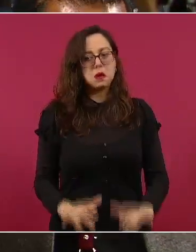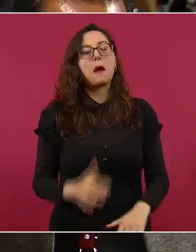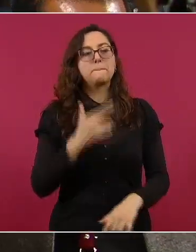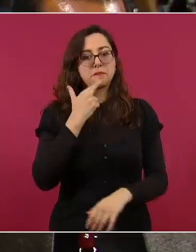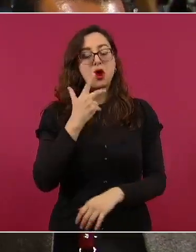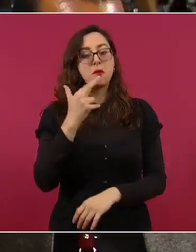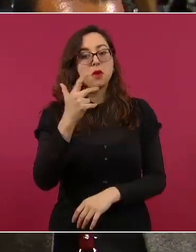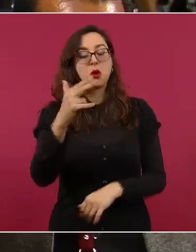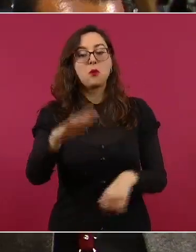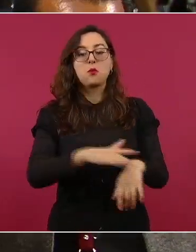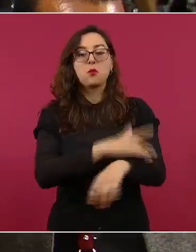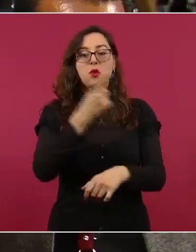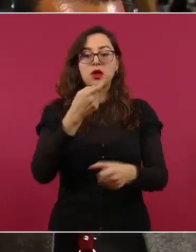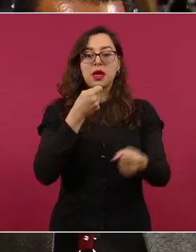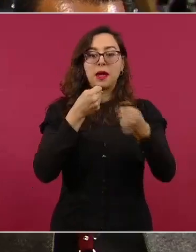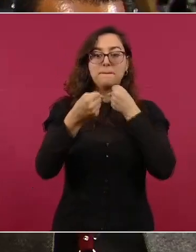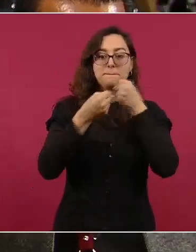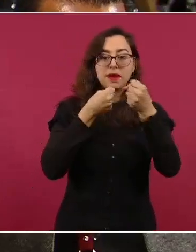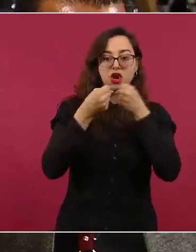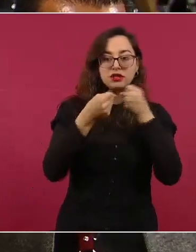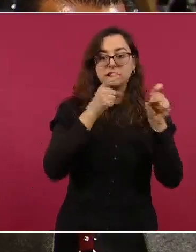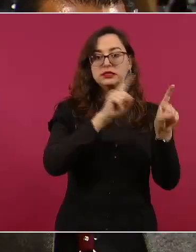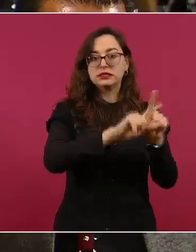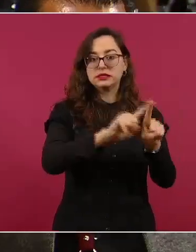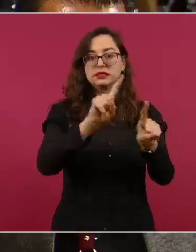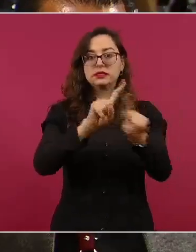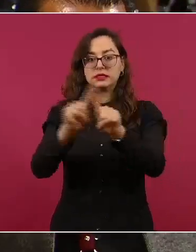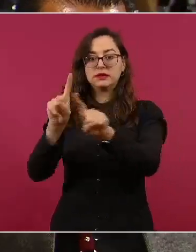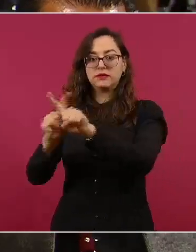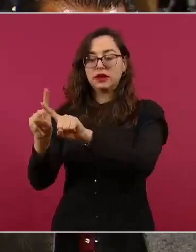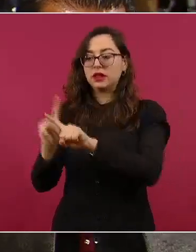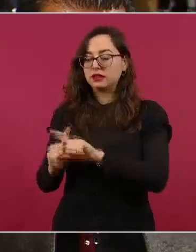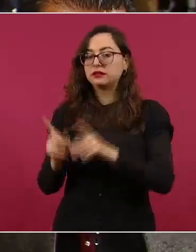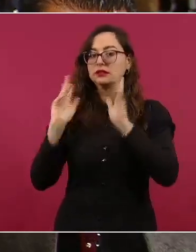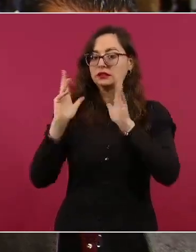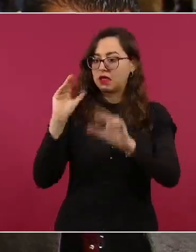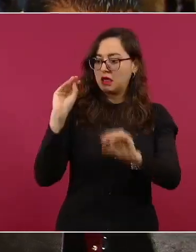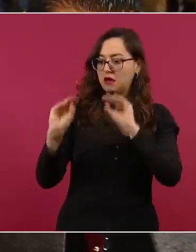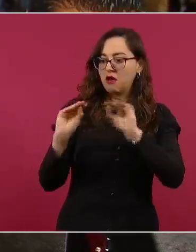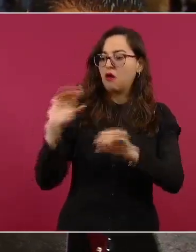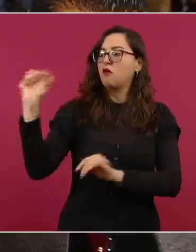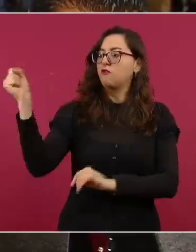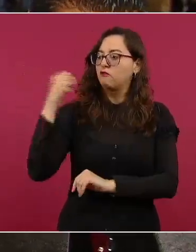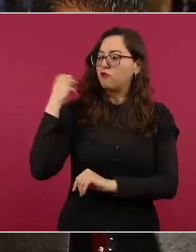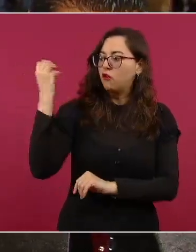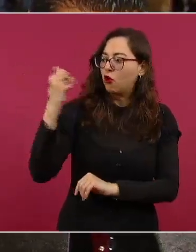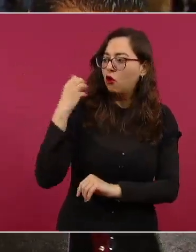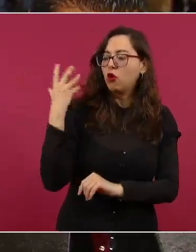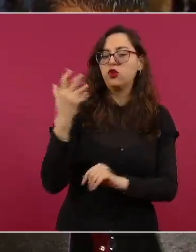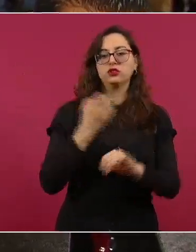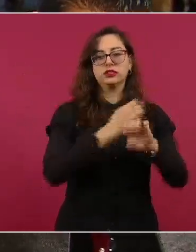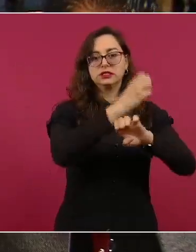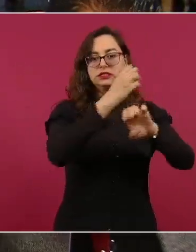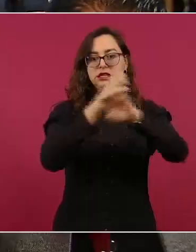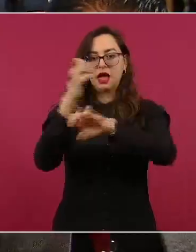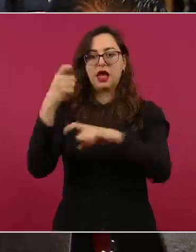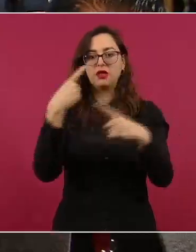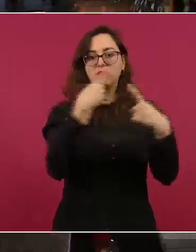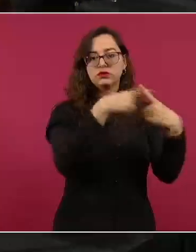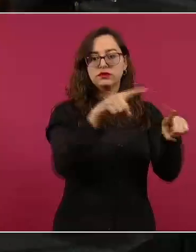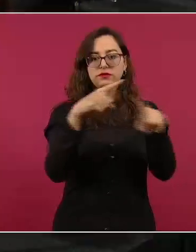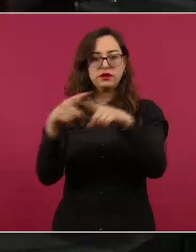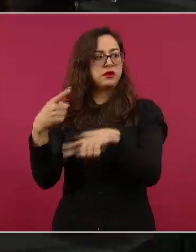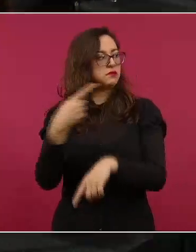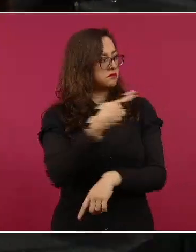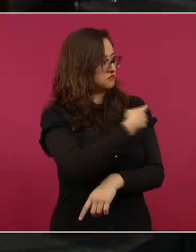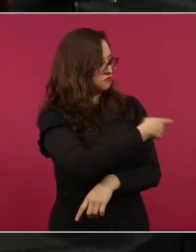país durante al menos 15 foros realizados este año por la Secretaría de Gobernación en distintas entidades federativas. Varios camaradas de los